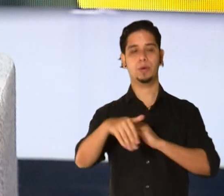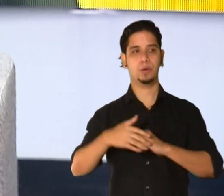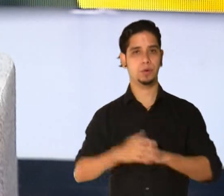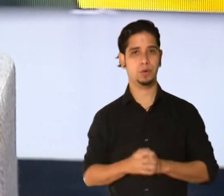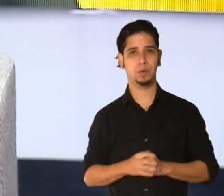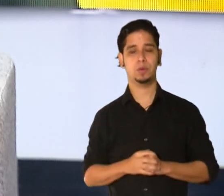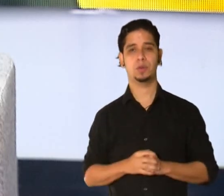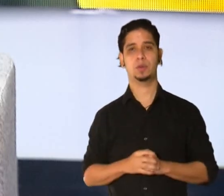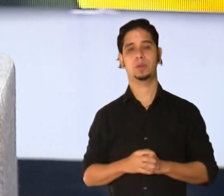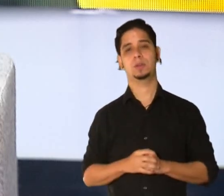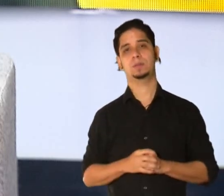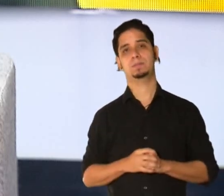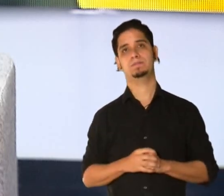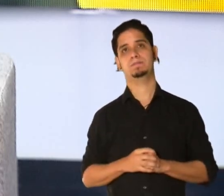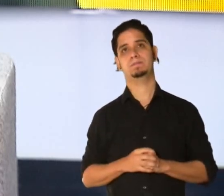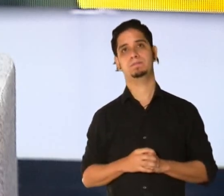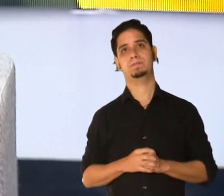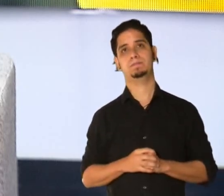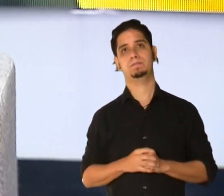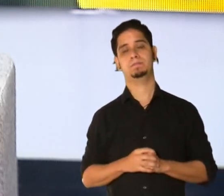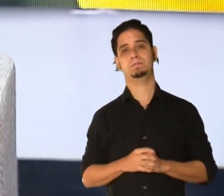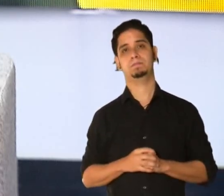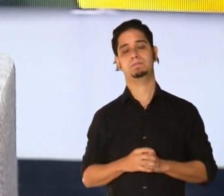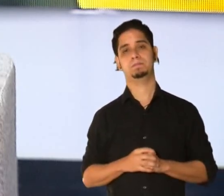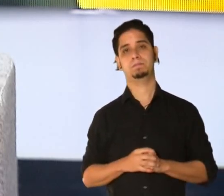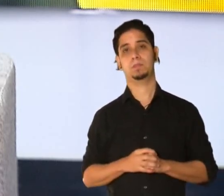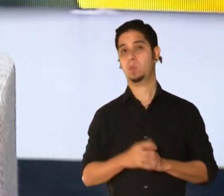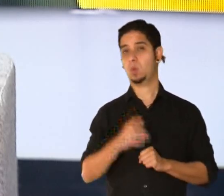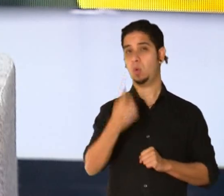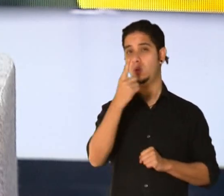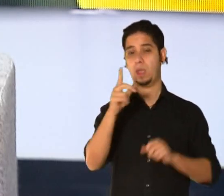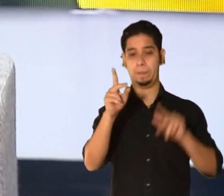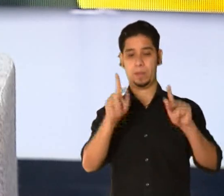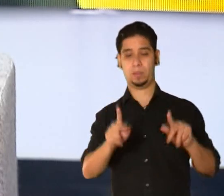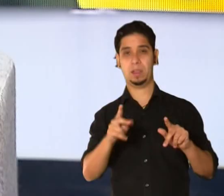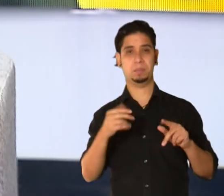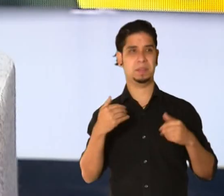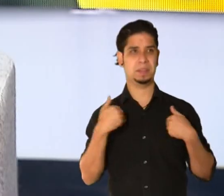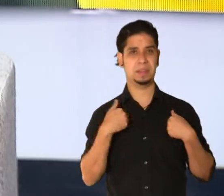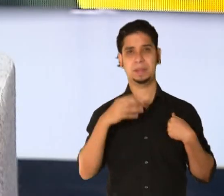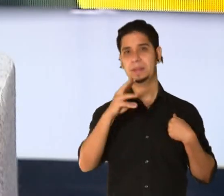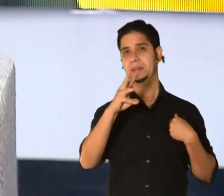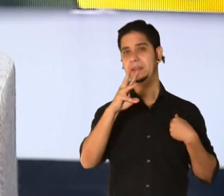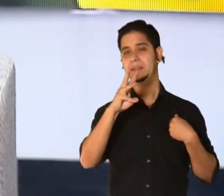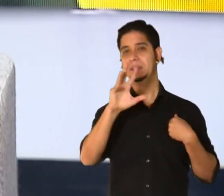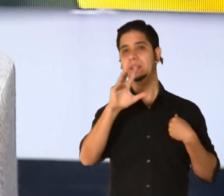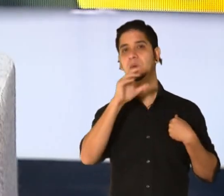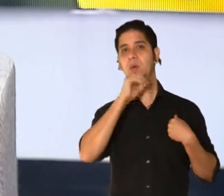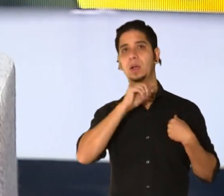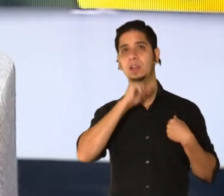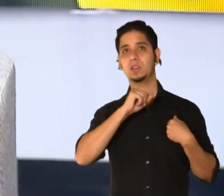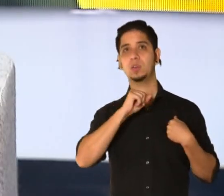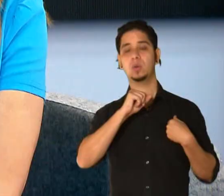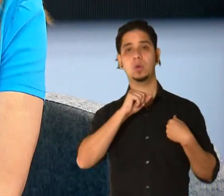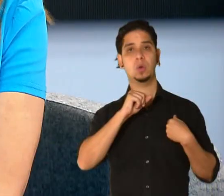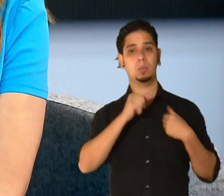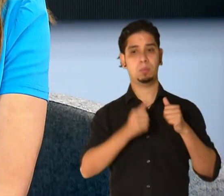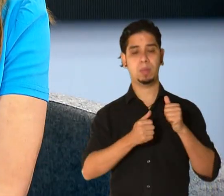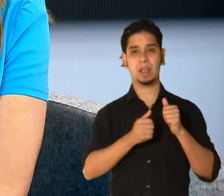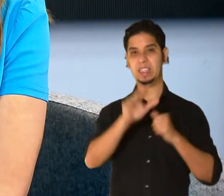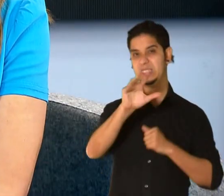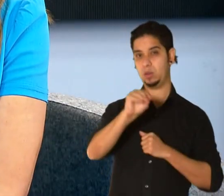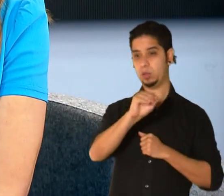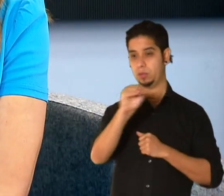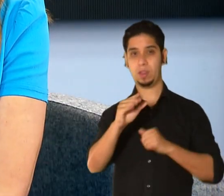hay por lo menos una persona mayor de 65 años en las viviendas, en 50% de las viviendas. Pues antes de ir a